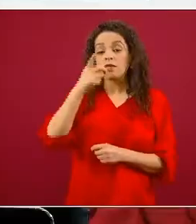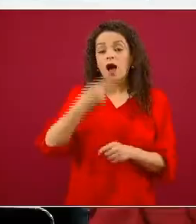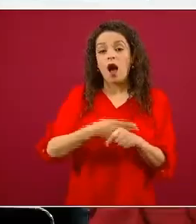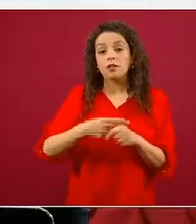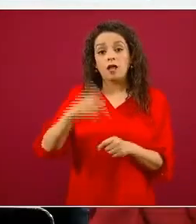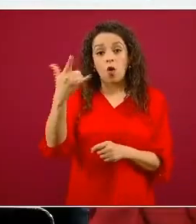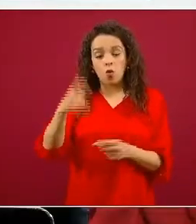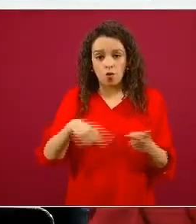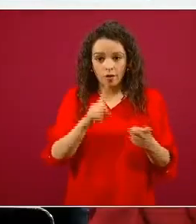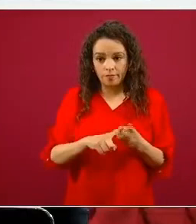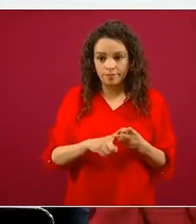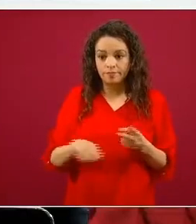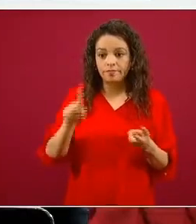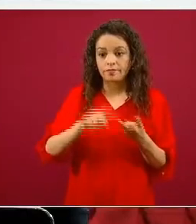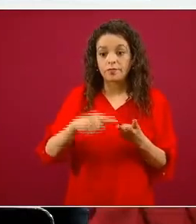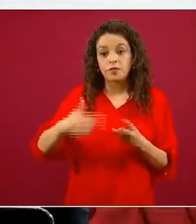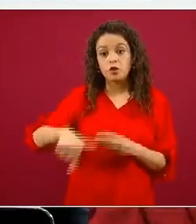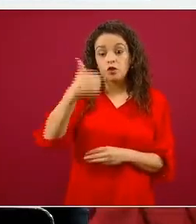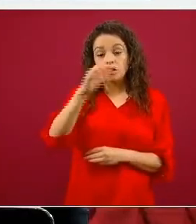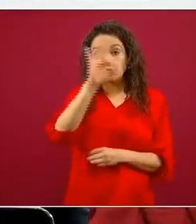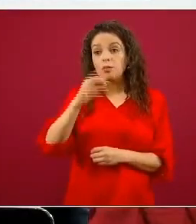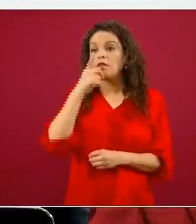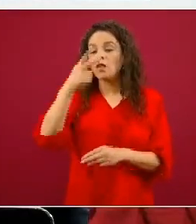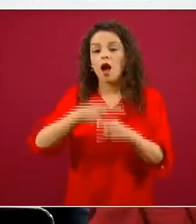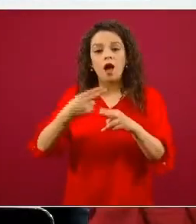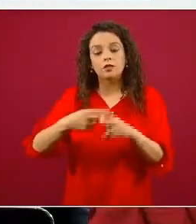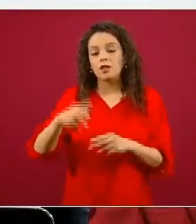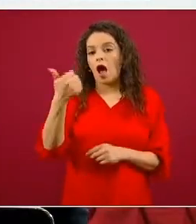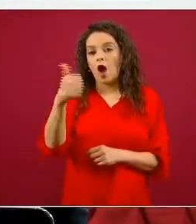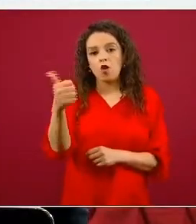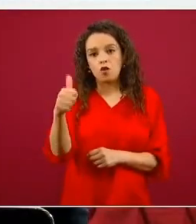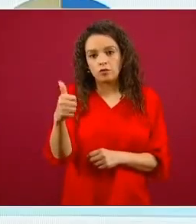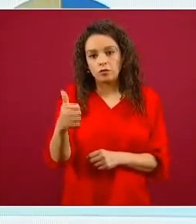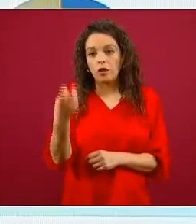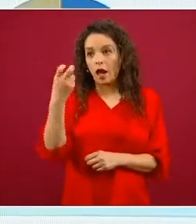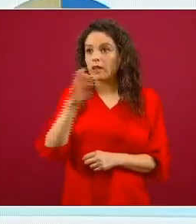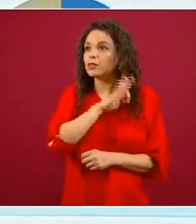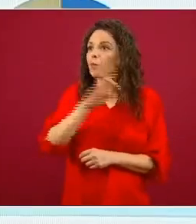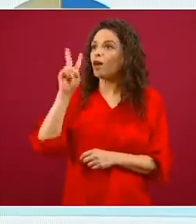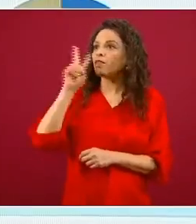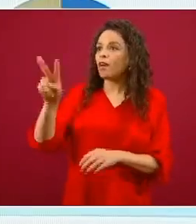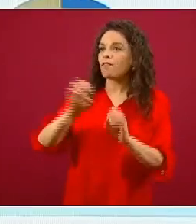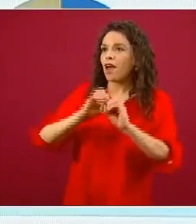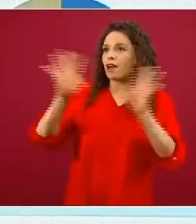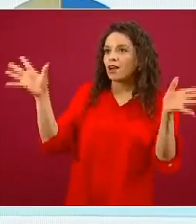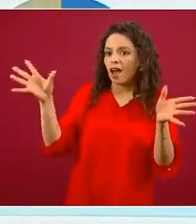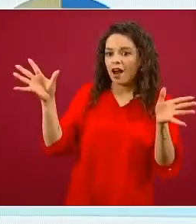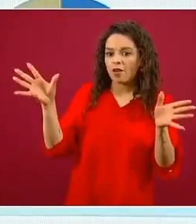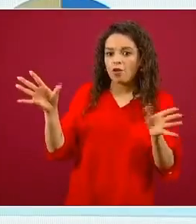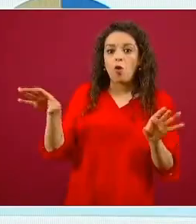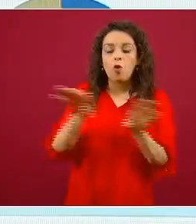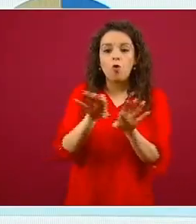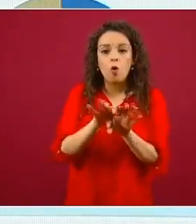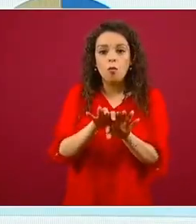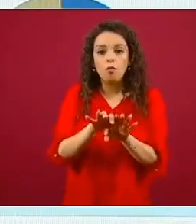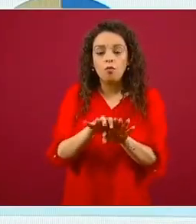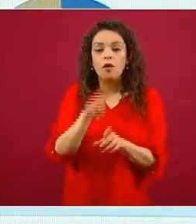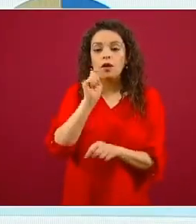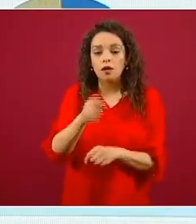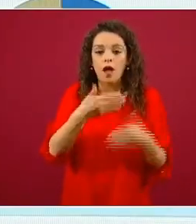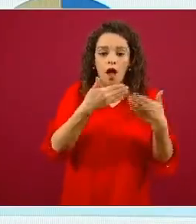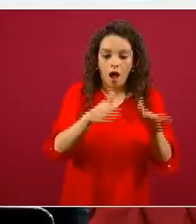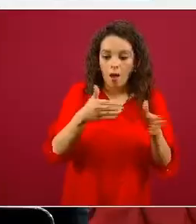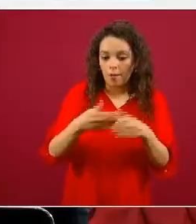12% en agosto. Entonces, esto da una dimensión de lo que reactivaría